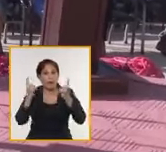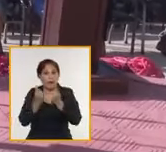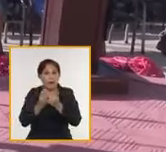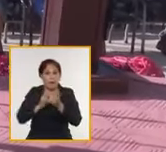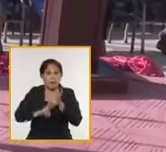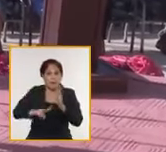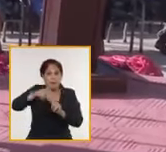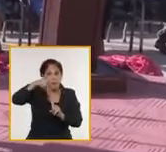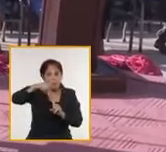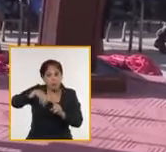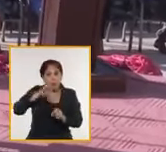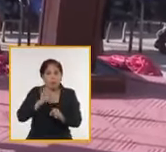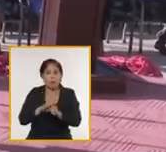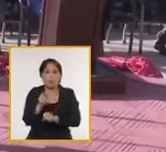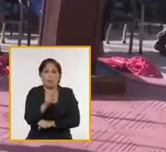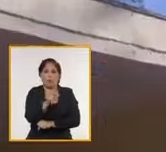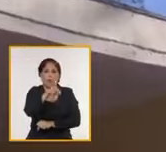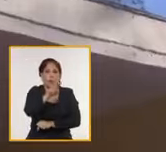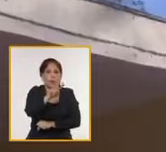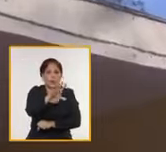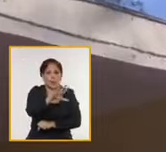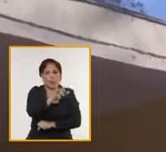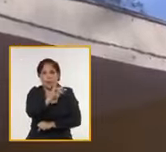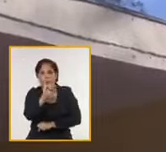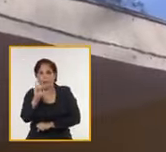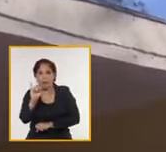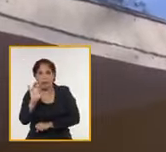Tunas inició el curso escolar